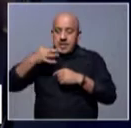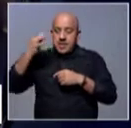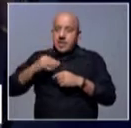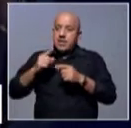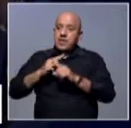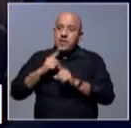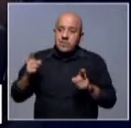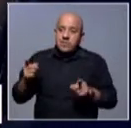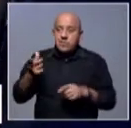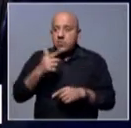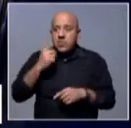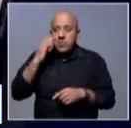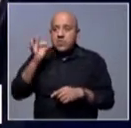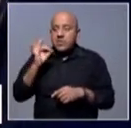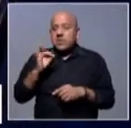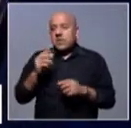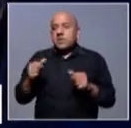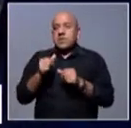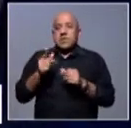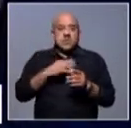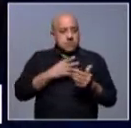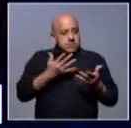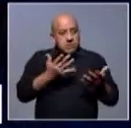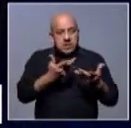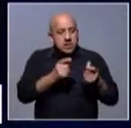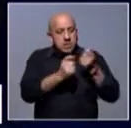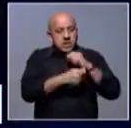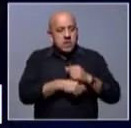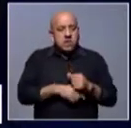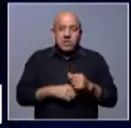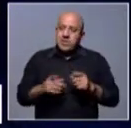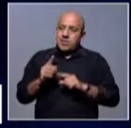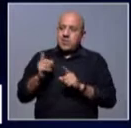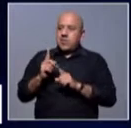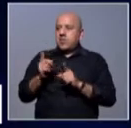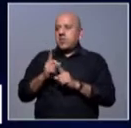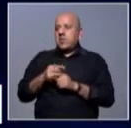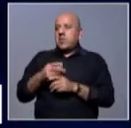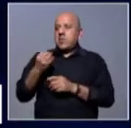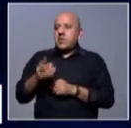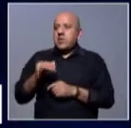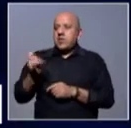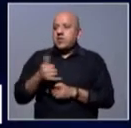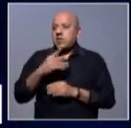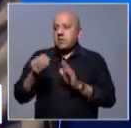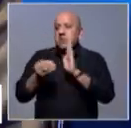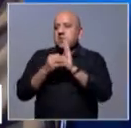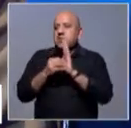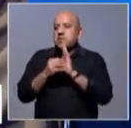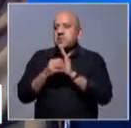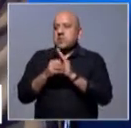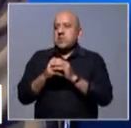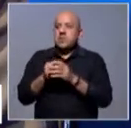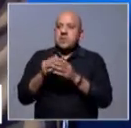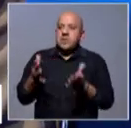no va a haber posibilidades de instrumentar no lo pudieron cambiar intentaron modificar esto porque ya cuando cuando ya estaban nos pareció que no tenía